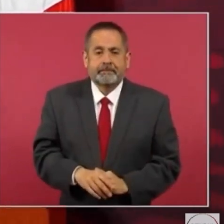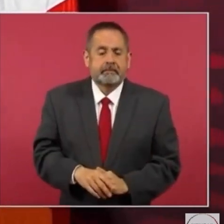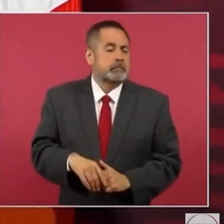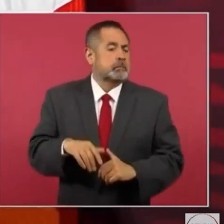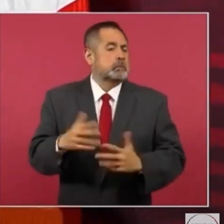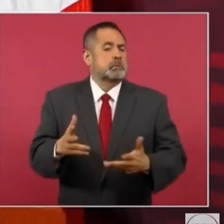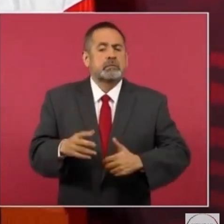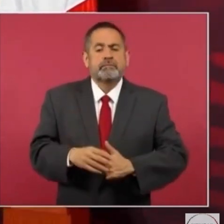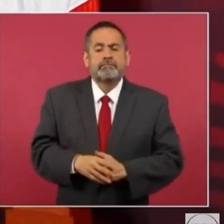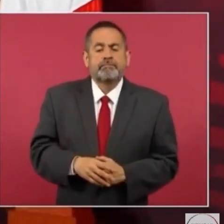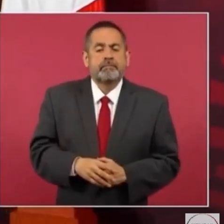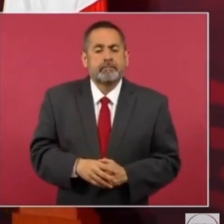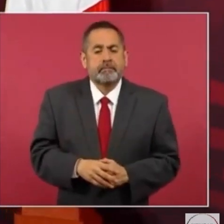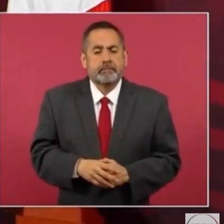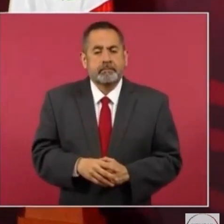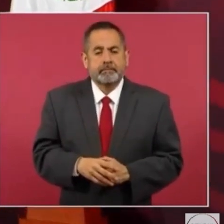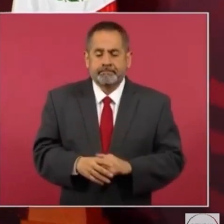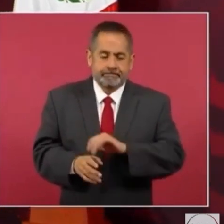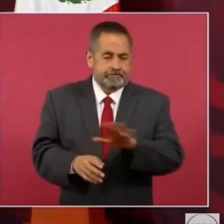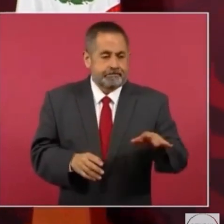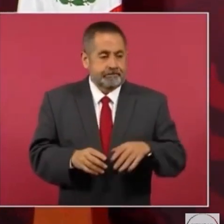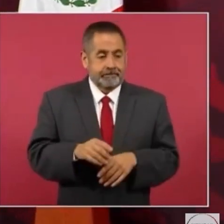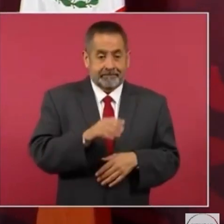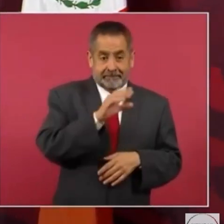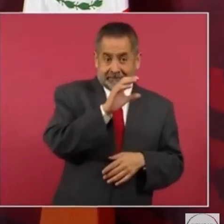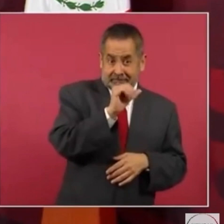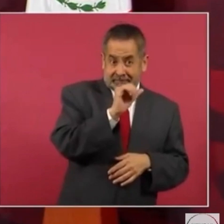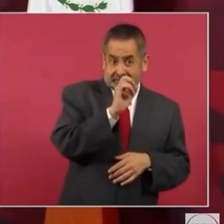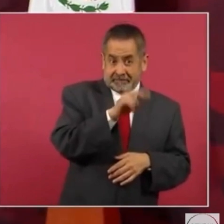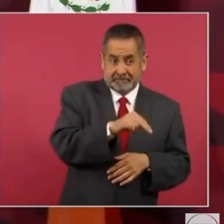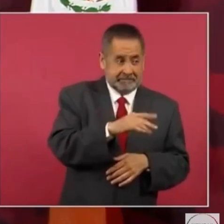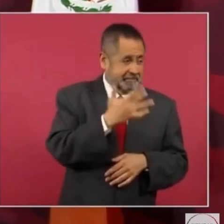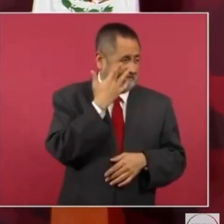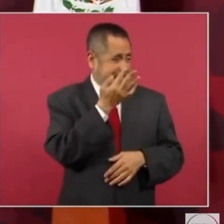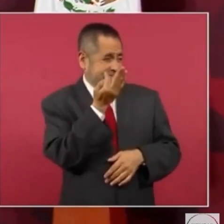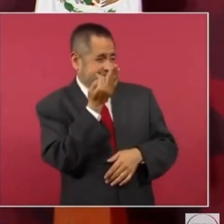Entonces, cuando se vuelve sedillista,